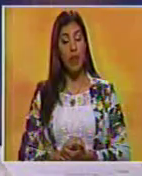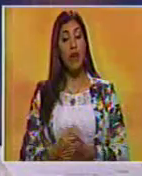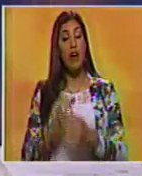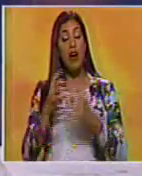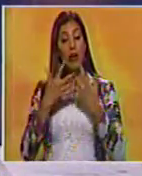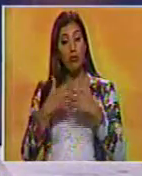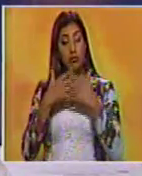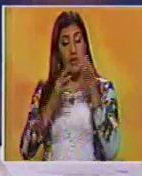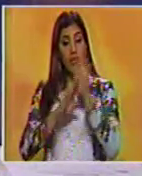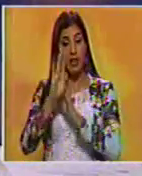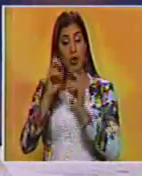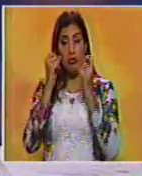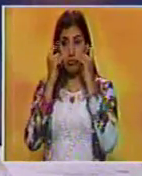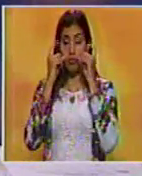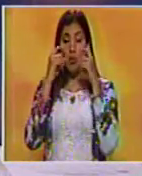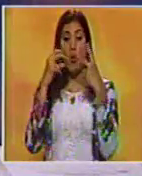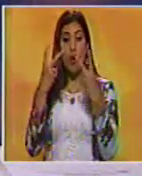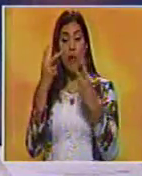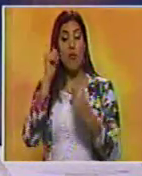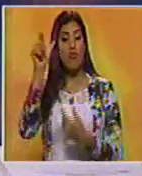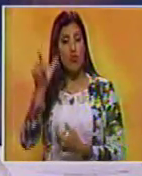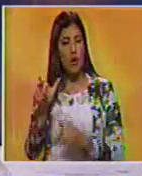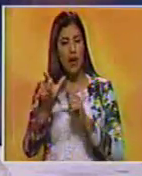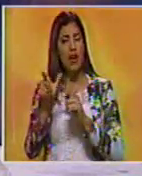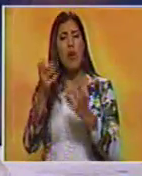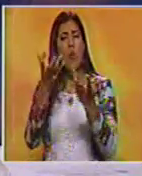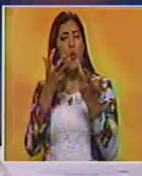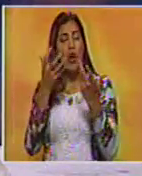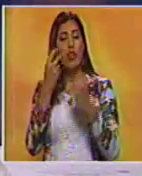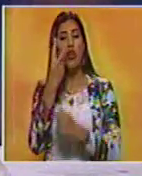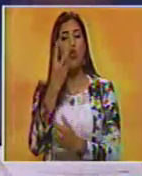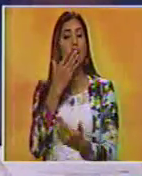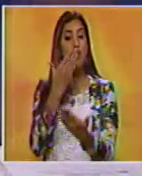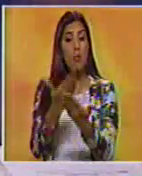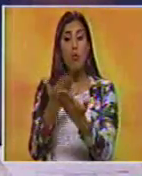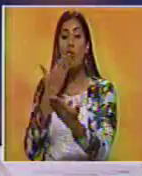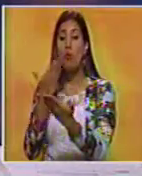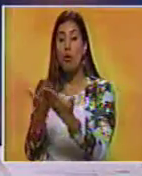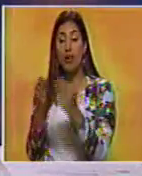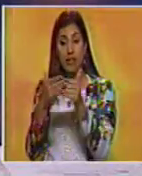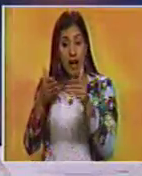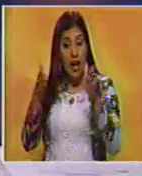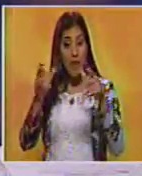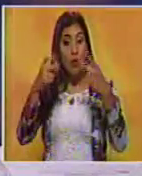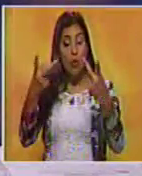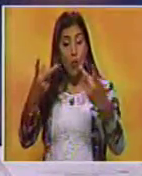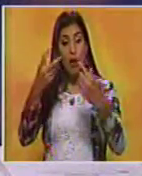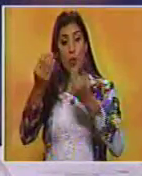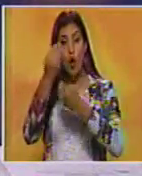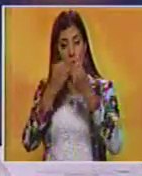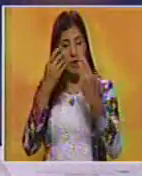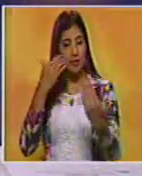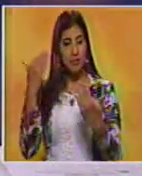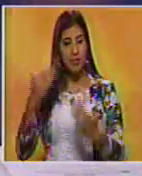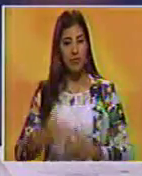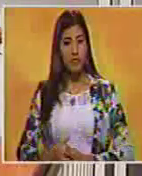Los emprendedores nos siguen sorprendiendo. Bárbara Crespo hoy nos trae dos propuestas que se abren paso en el mundo gastronómico.